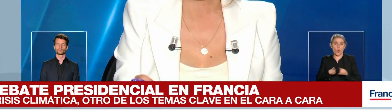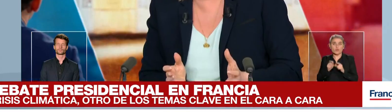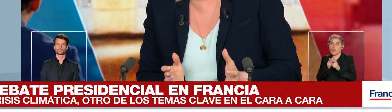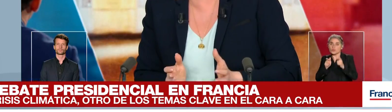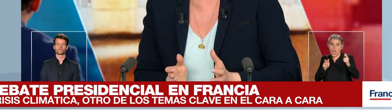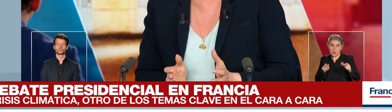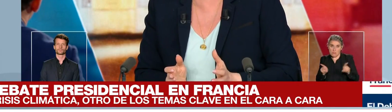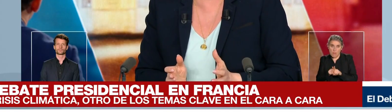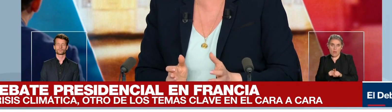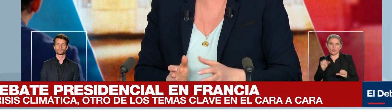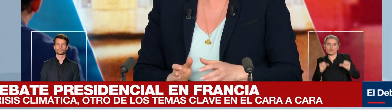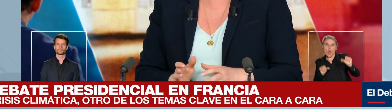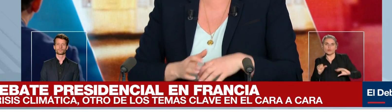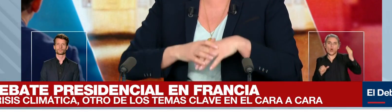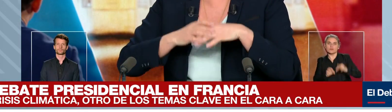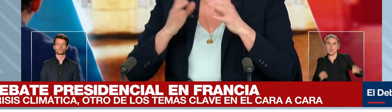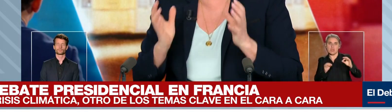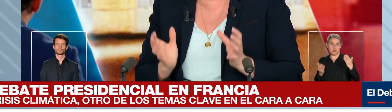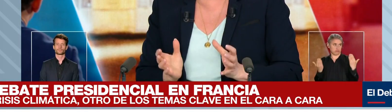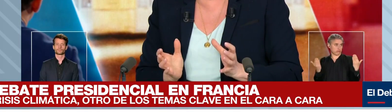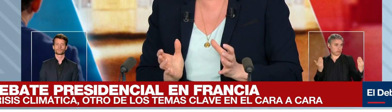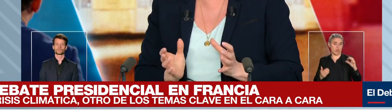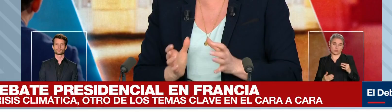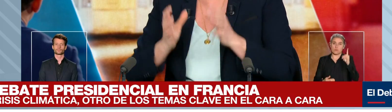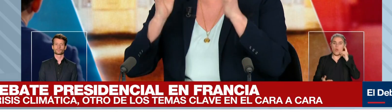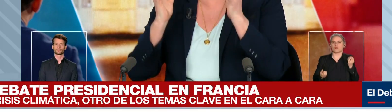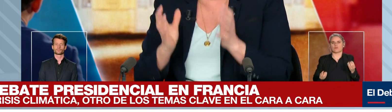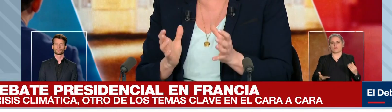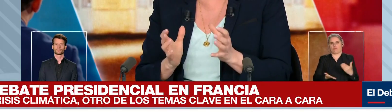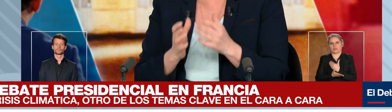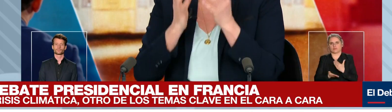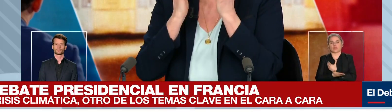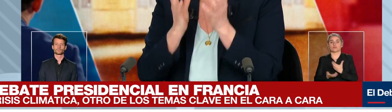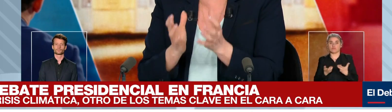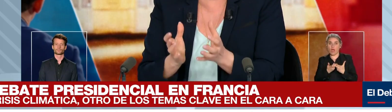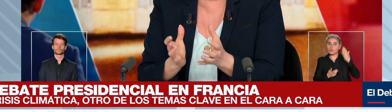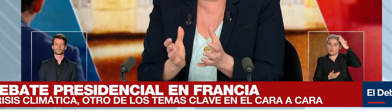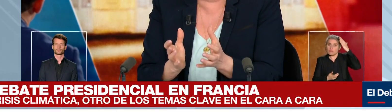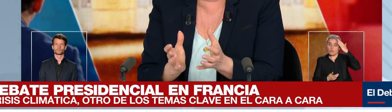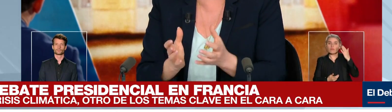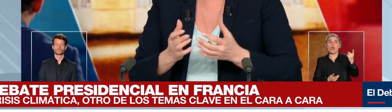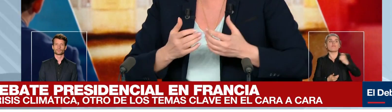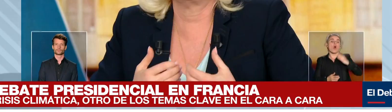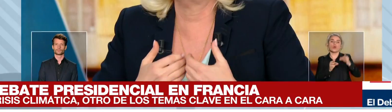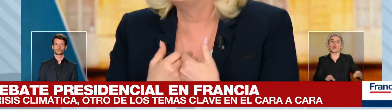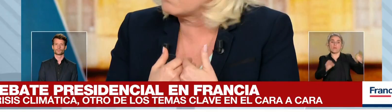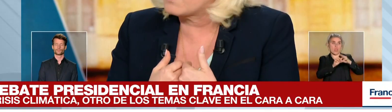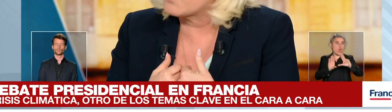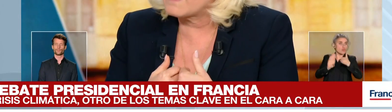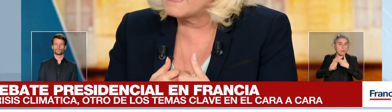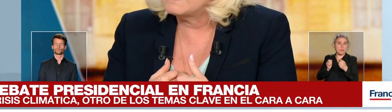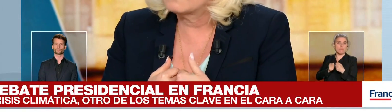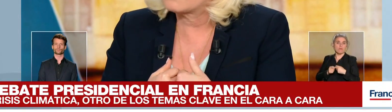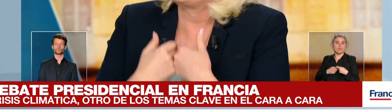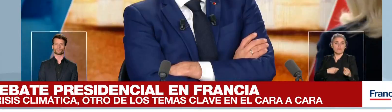e industriales porque se enfrentan a una competencia desleal, porque con mucha frecuencia estas importaciones no respetan